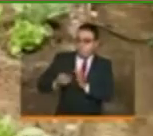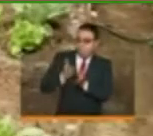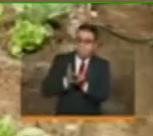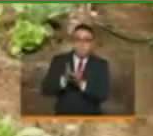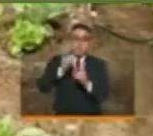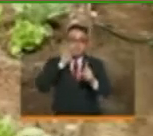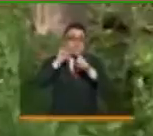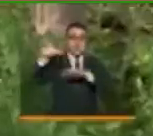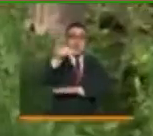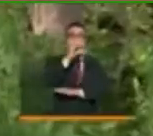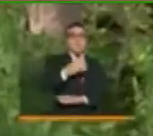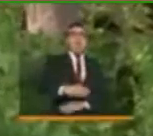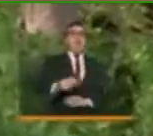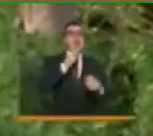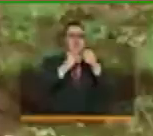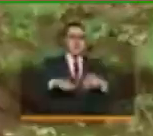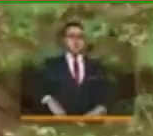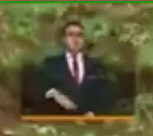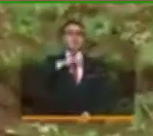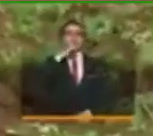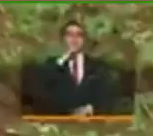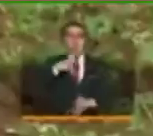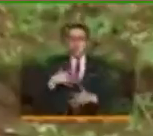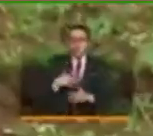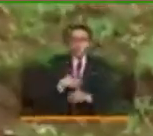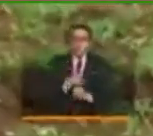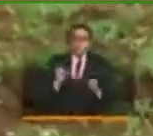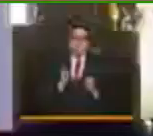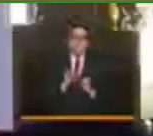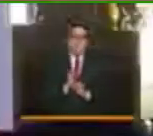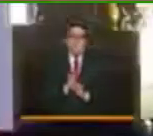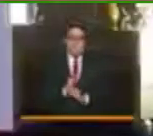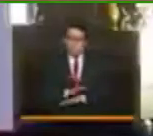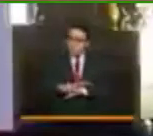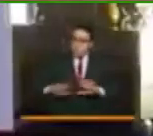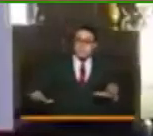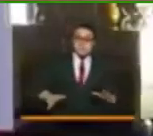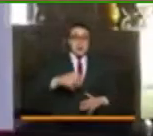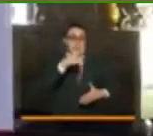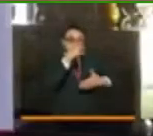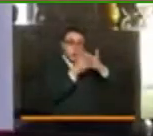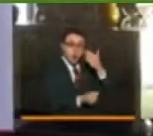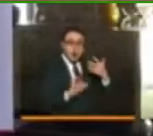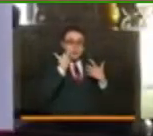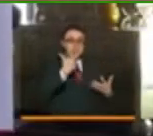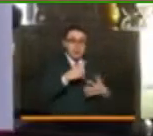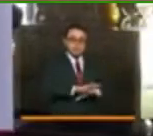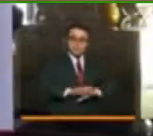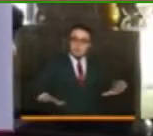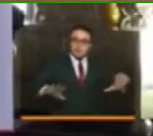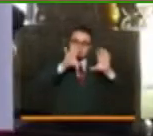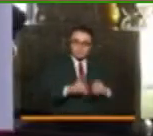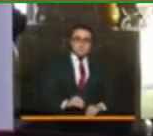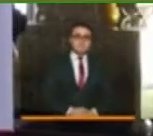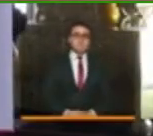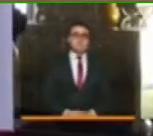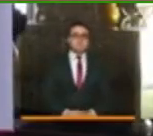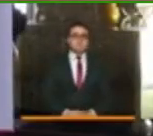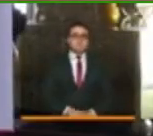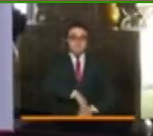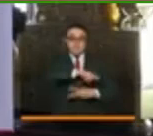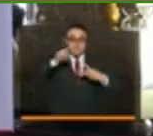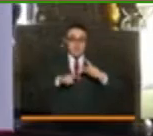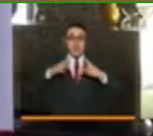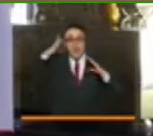autonomía alimentaria, erradicar el hambre y la pobreza extrema. Destacar también los 3 aspectos que son priorizados en este